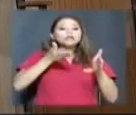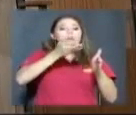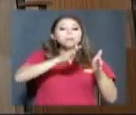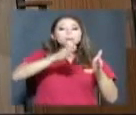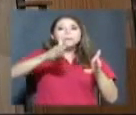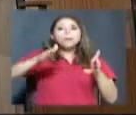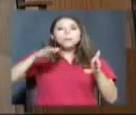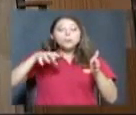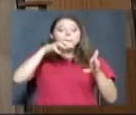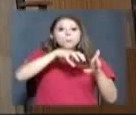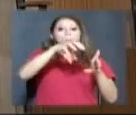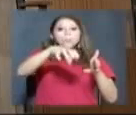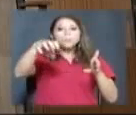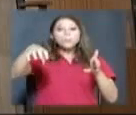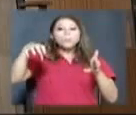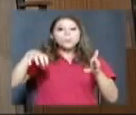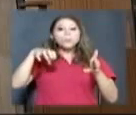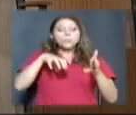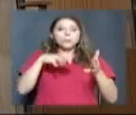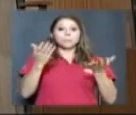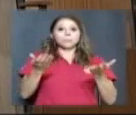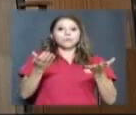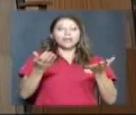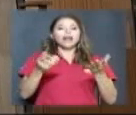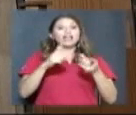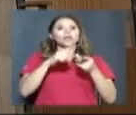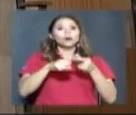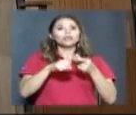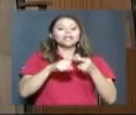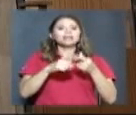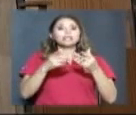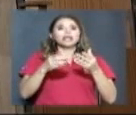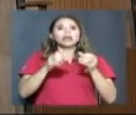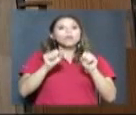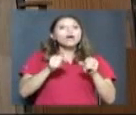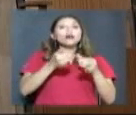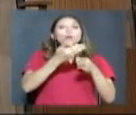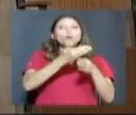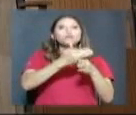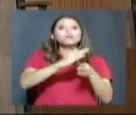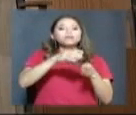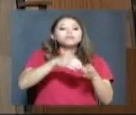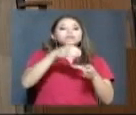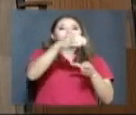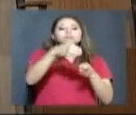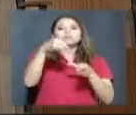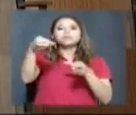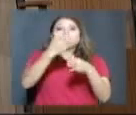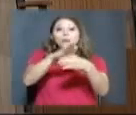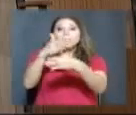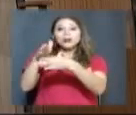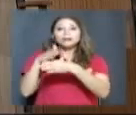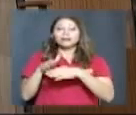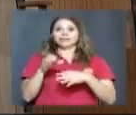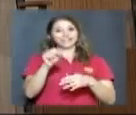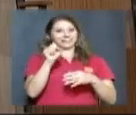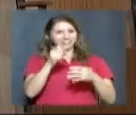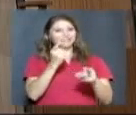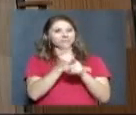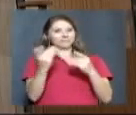podrían asignar a diferentes personas y medios, uh-huh, esas cajitas. Exacto, sí. De hecho, por ejemplo, la luz es un tipo de